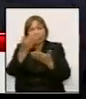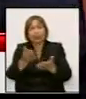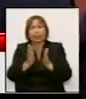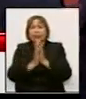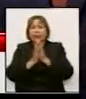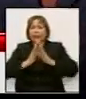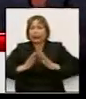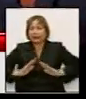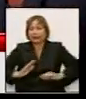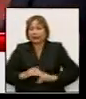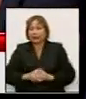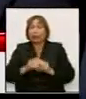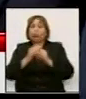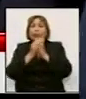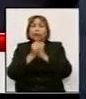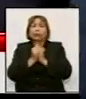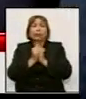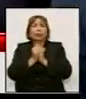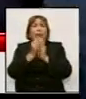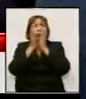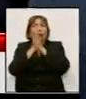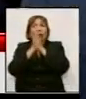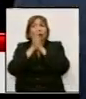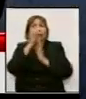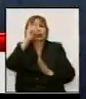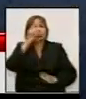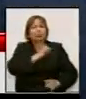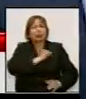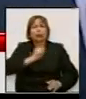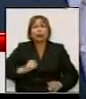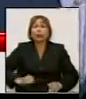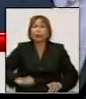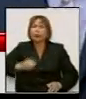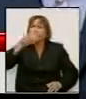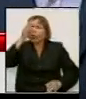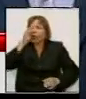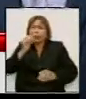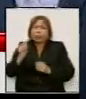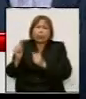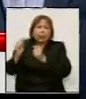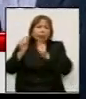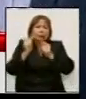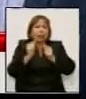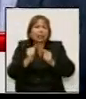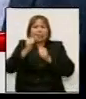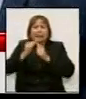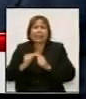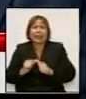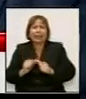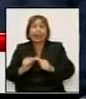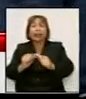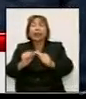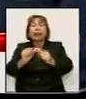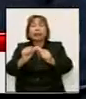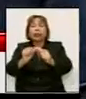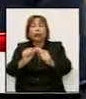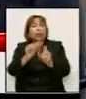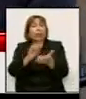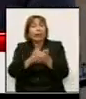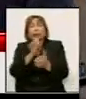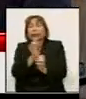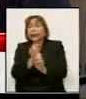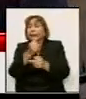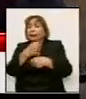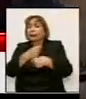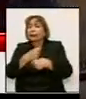eterno. Te rogamos, Señor, Dios omnipotente y eterno, que creaste a